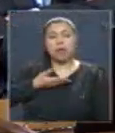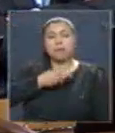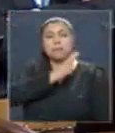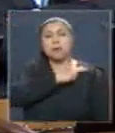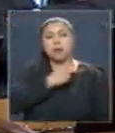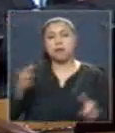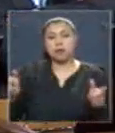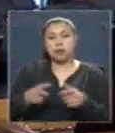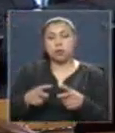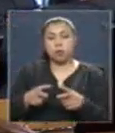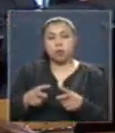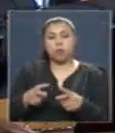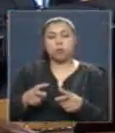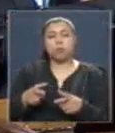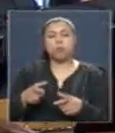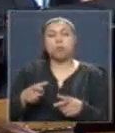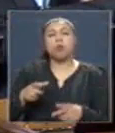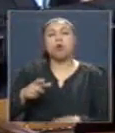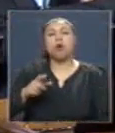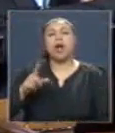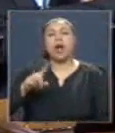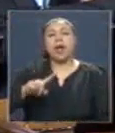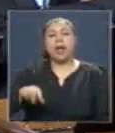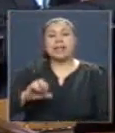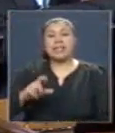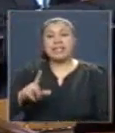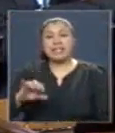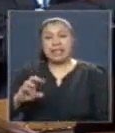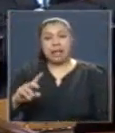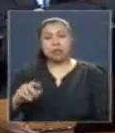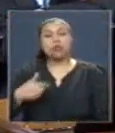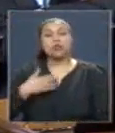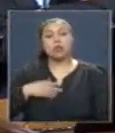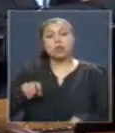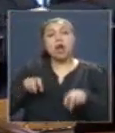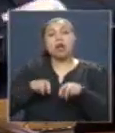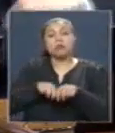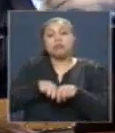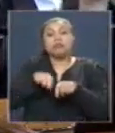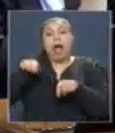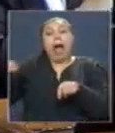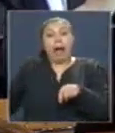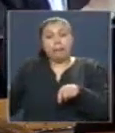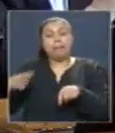bancada, Gabriel Asensio, a quien tengo a mi lado, para